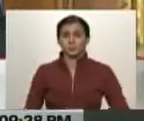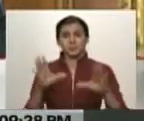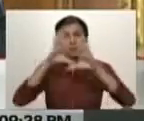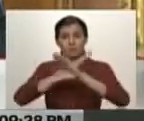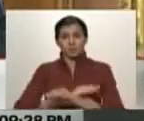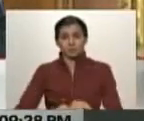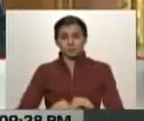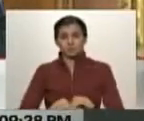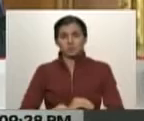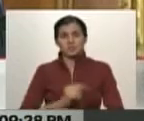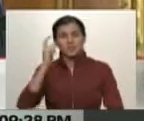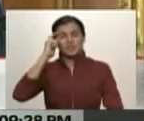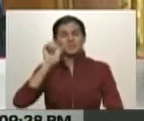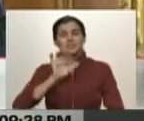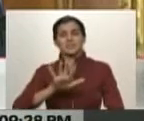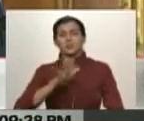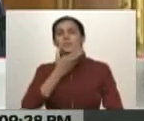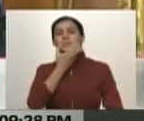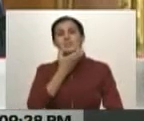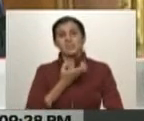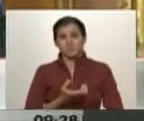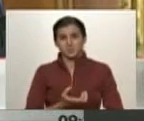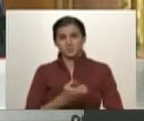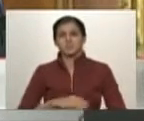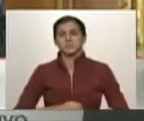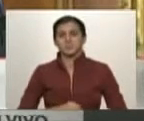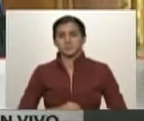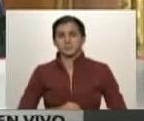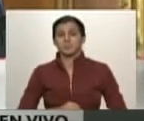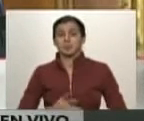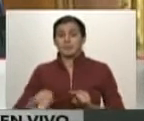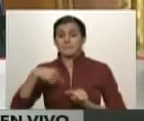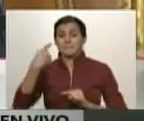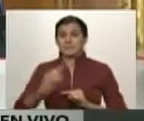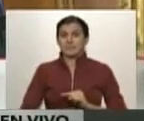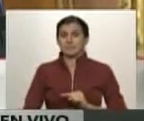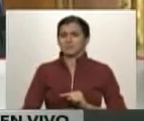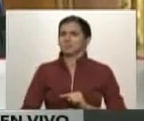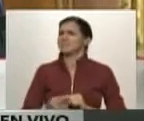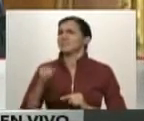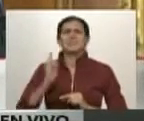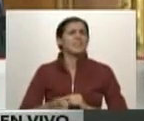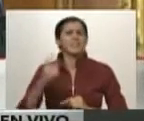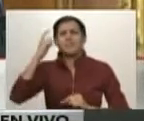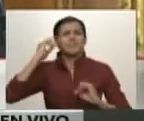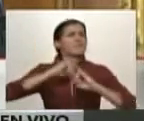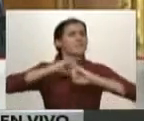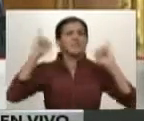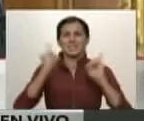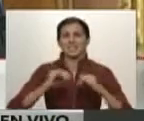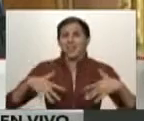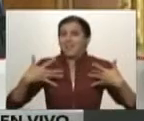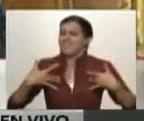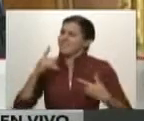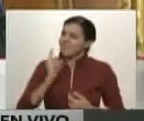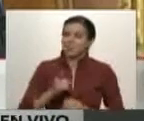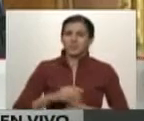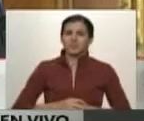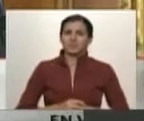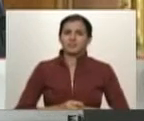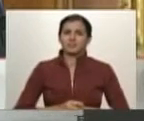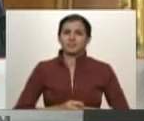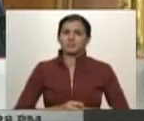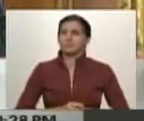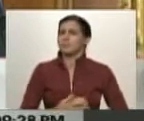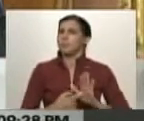noche de este 5 te dice mañana que sea un día de felicidad de alegría de expresión de la